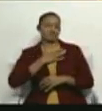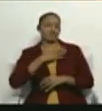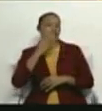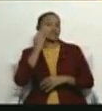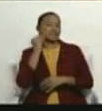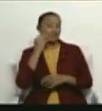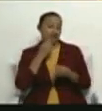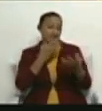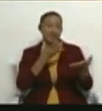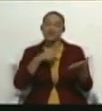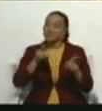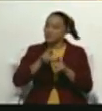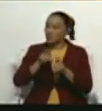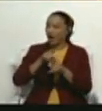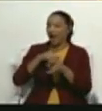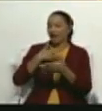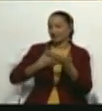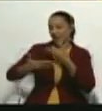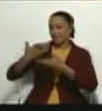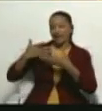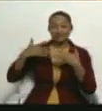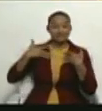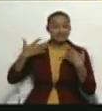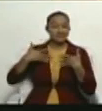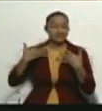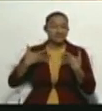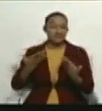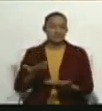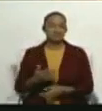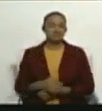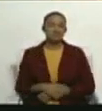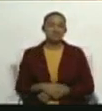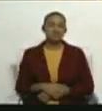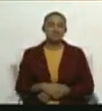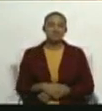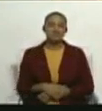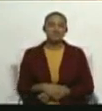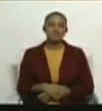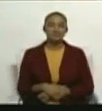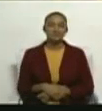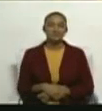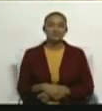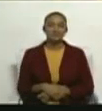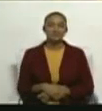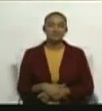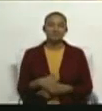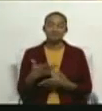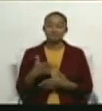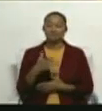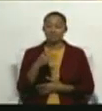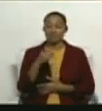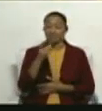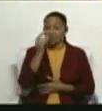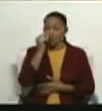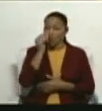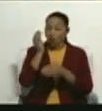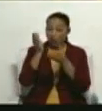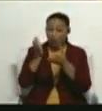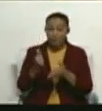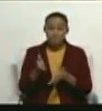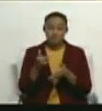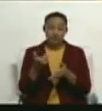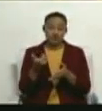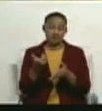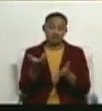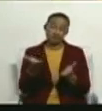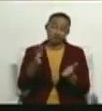alegraba el rato, el momento. Y ese hombre formó a todos